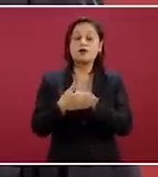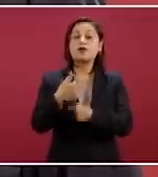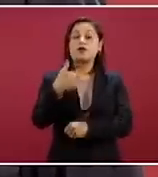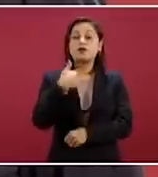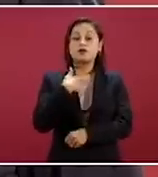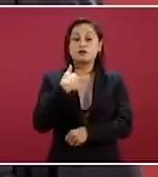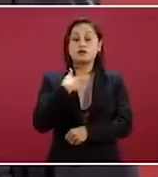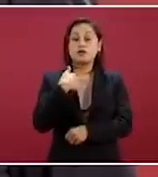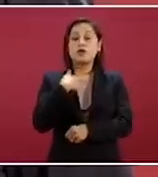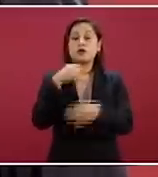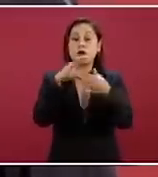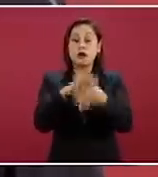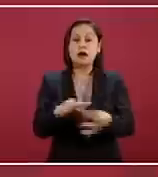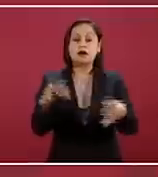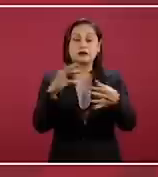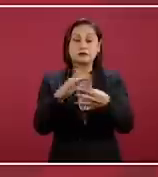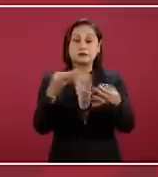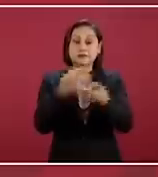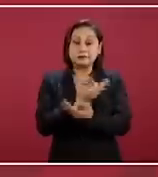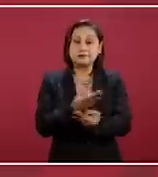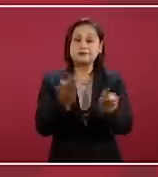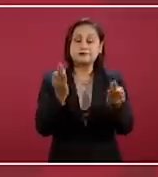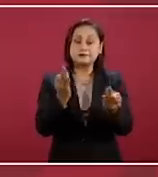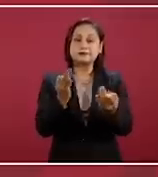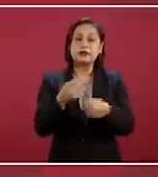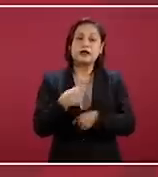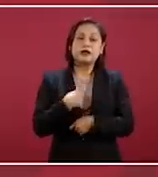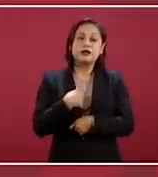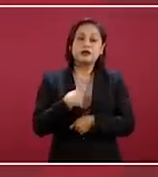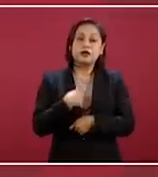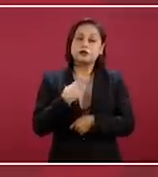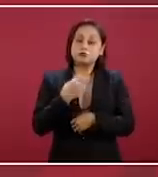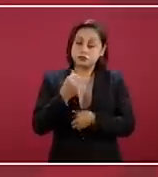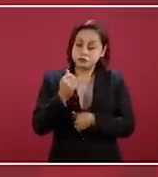invitarles a todas, a todos,